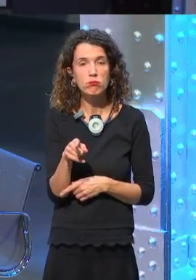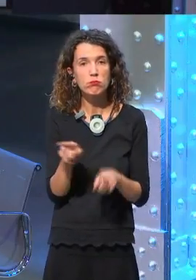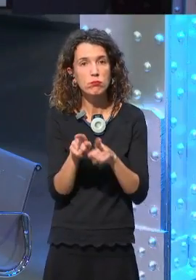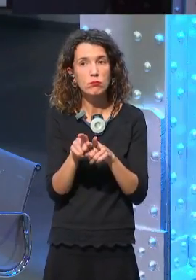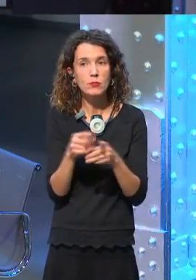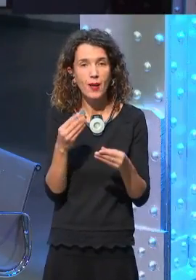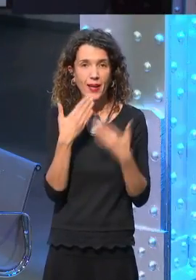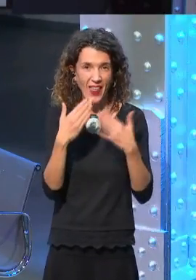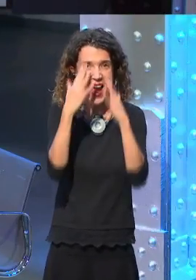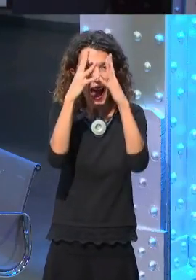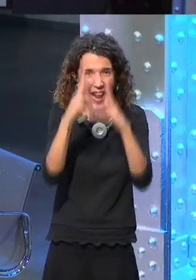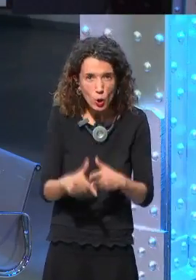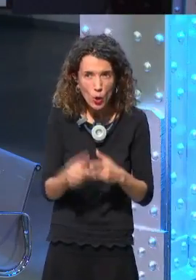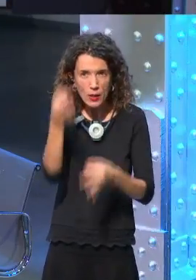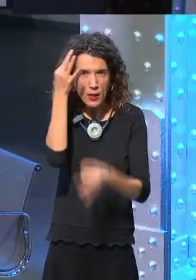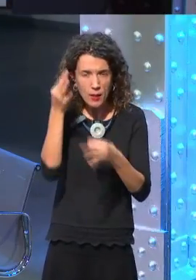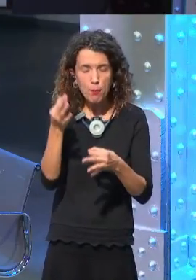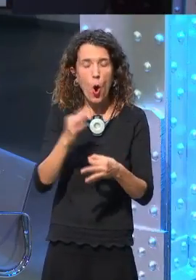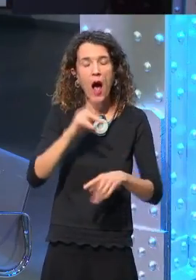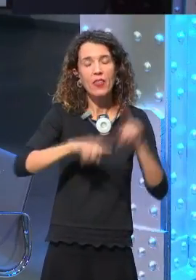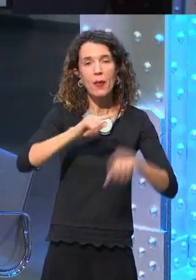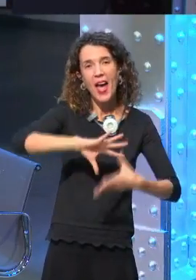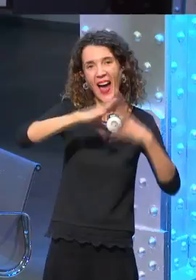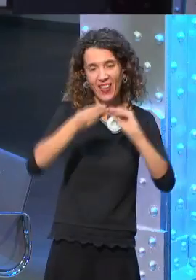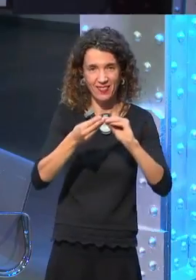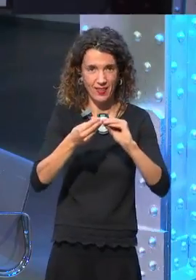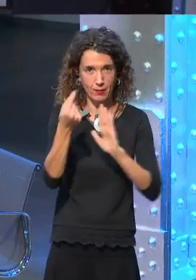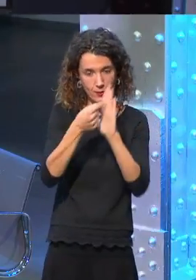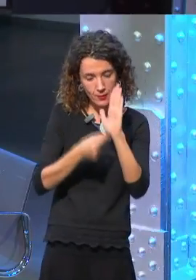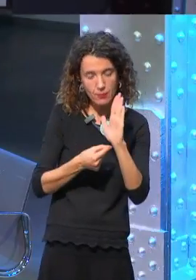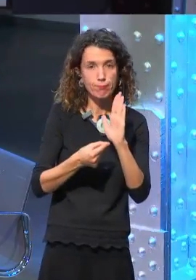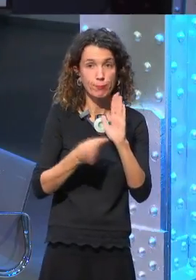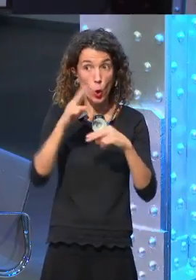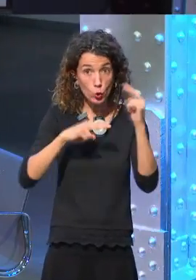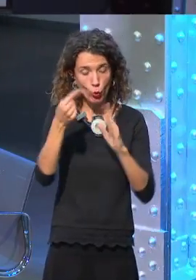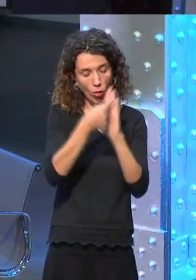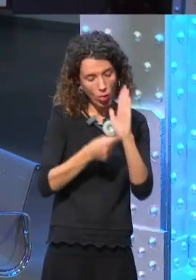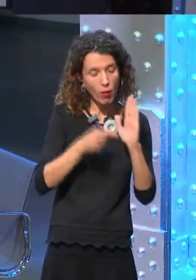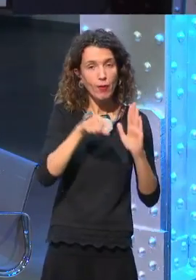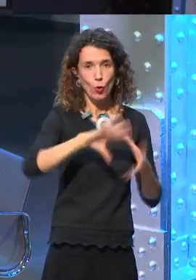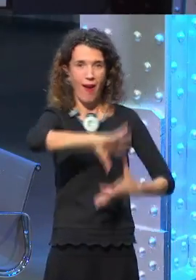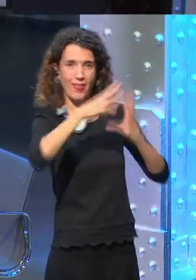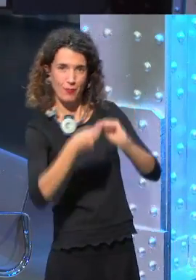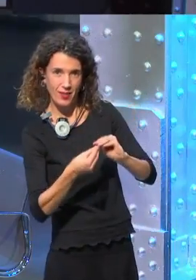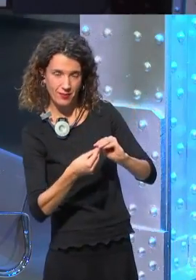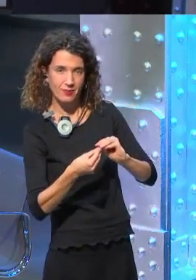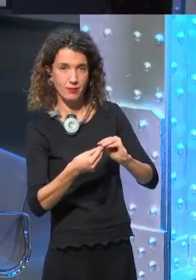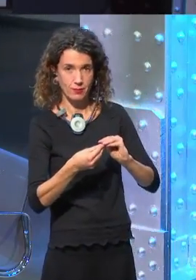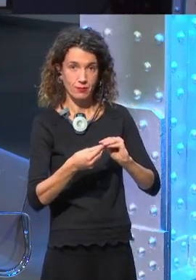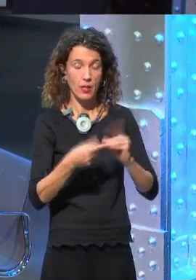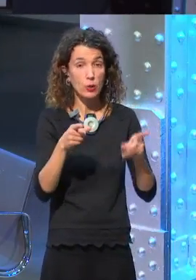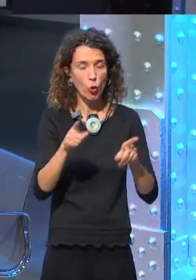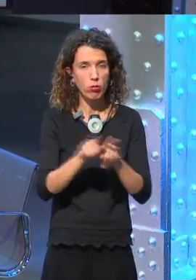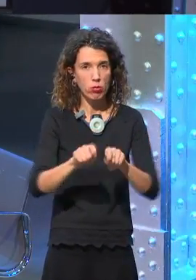el algoritmo en este caso, se adapta a los distintos requisitos de la construcción. Esto da